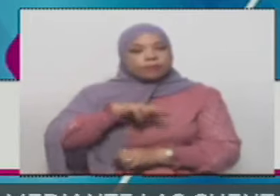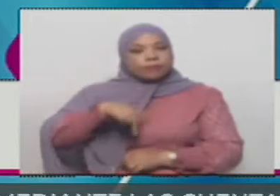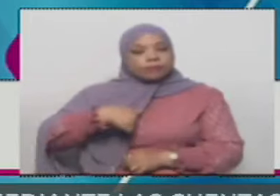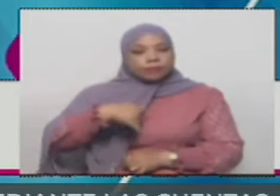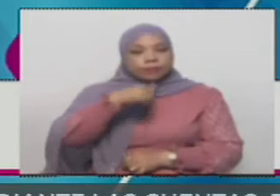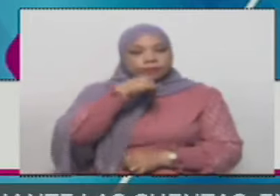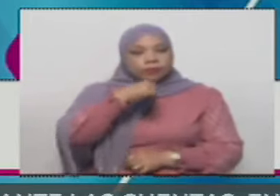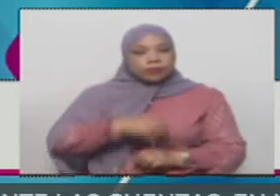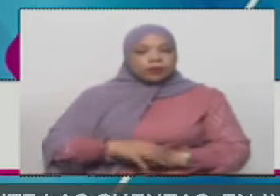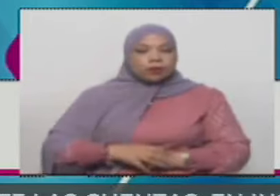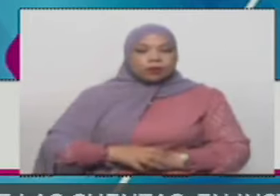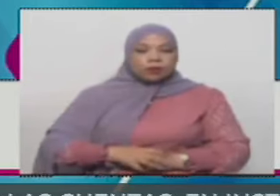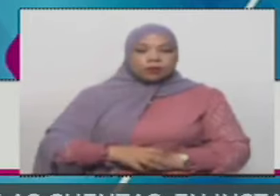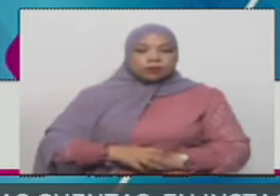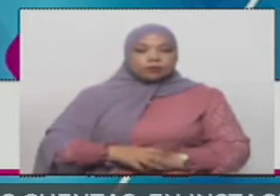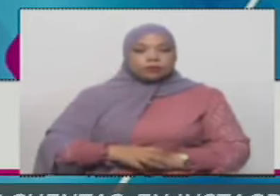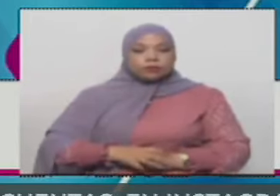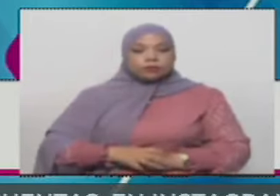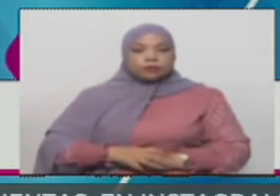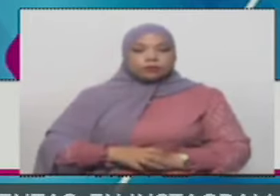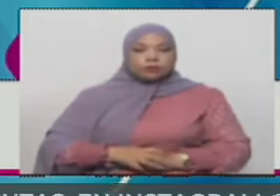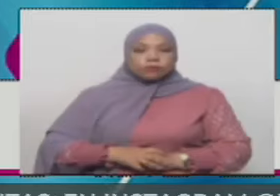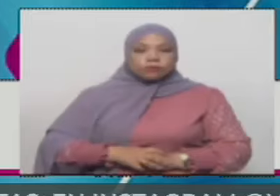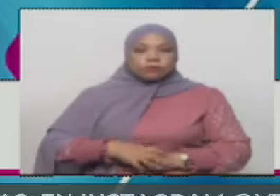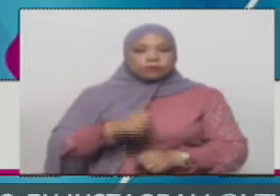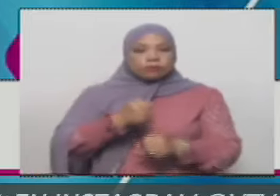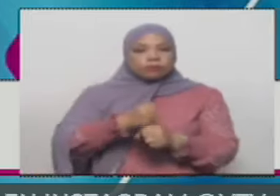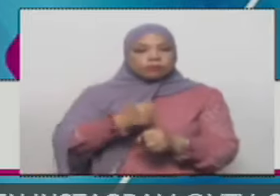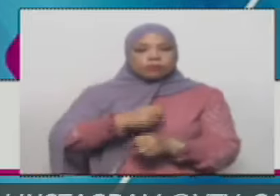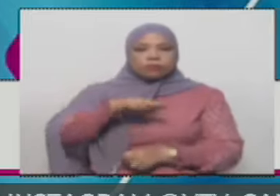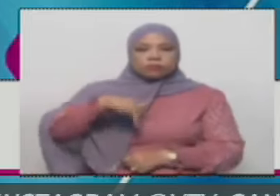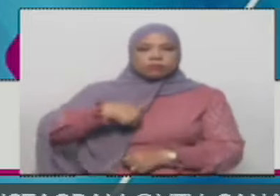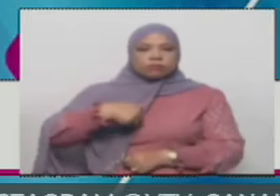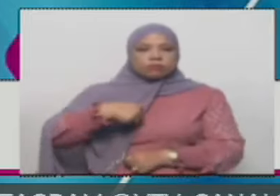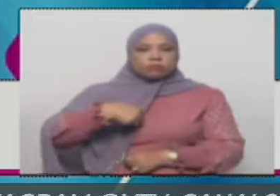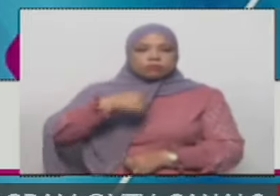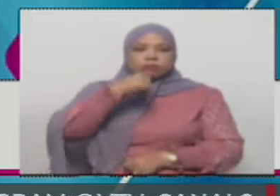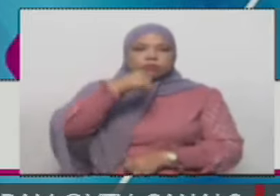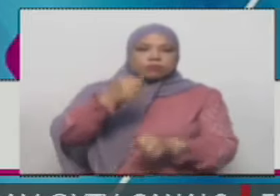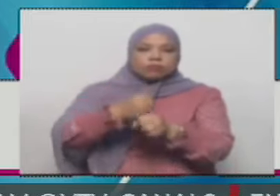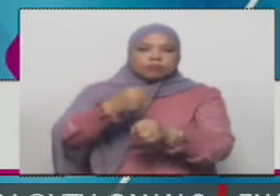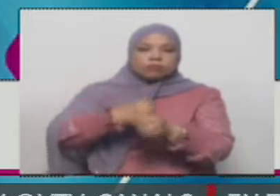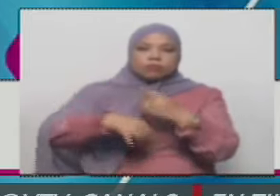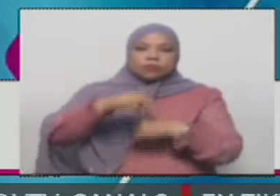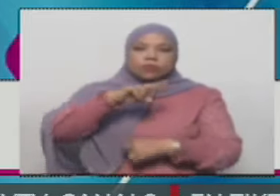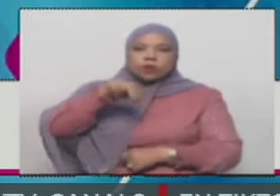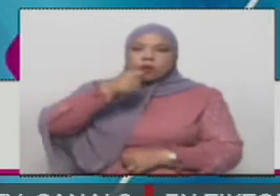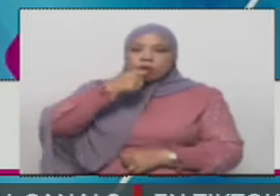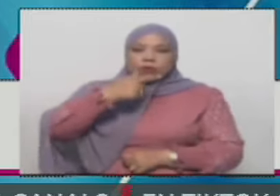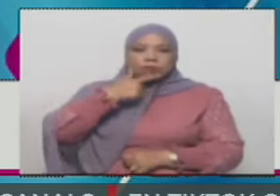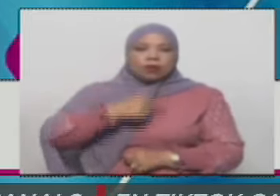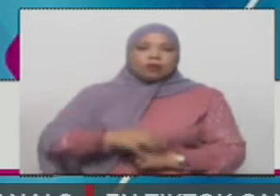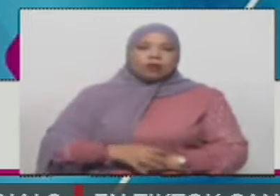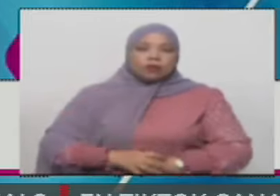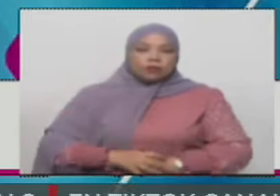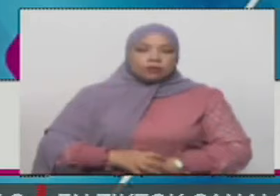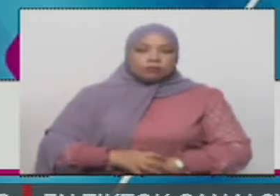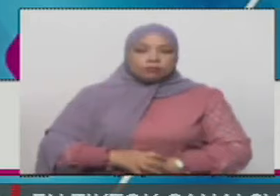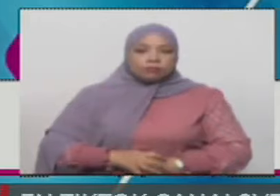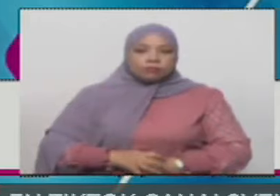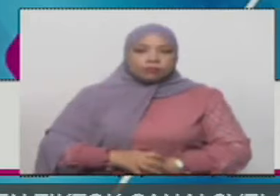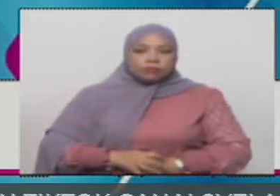todas. Así que, bueno, Ernesto, tuvimos un encuentro bellísimo el viernes